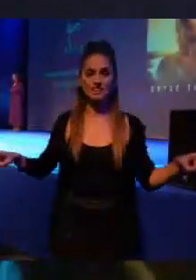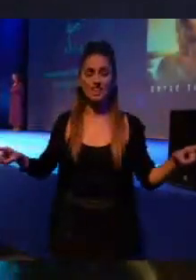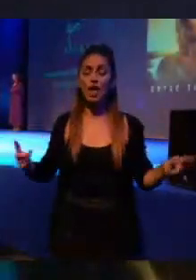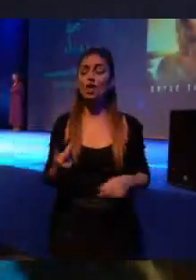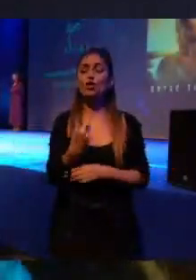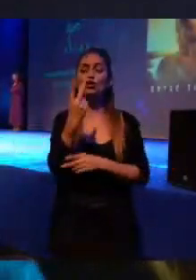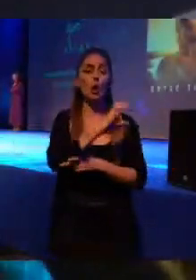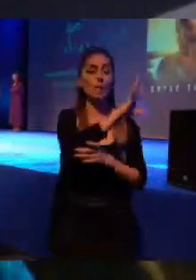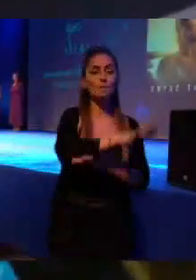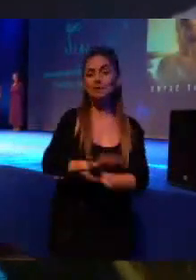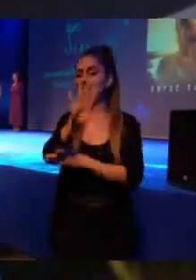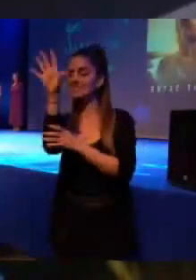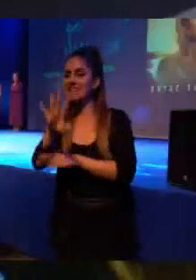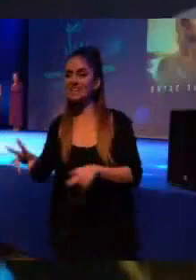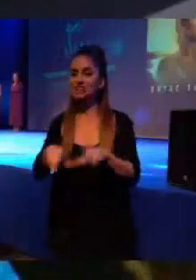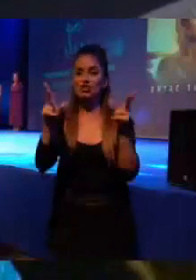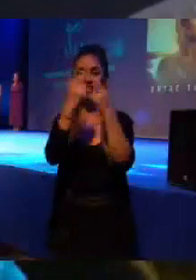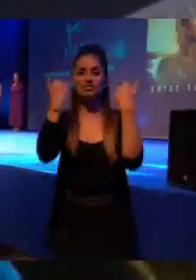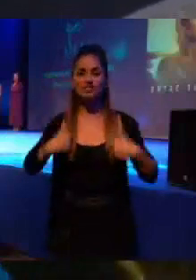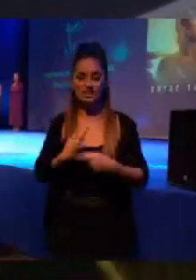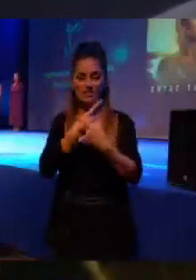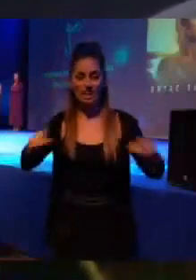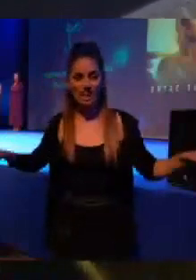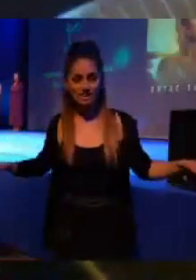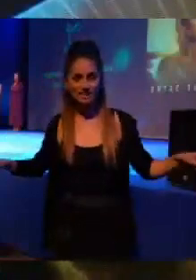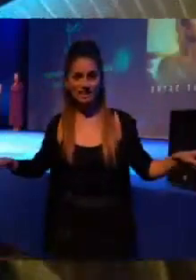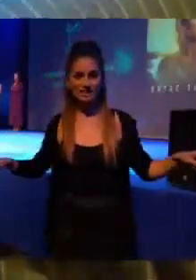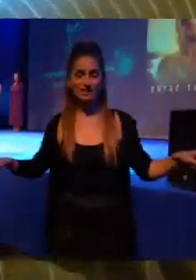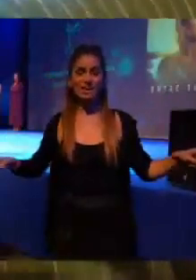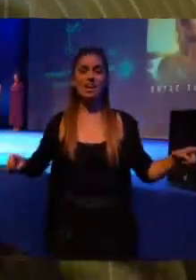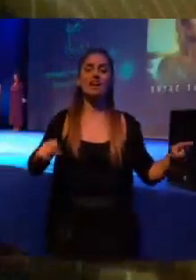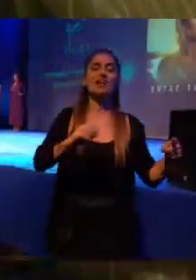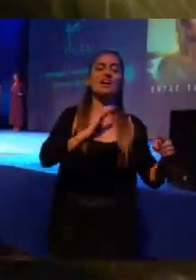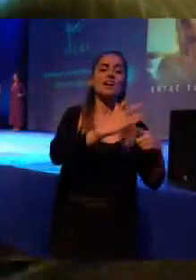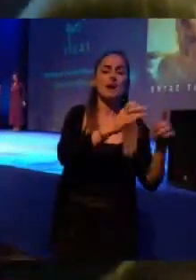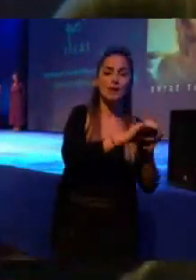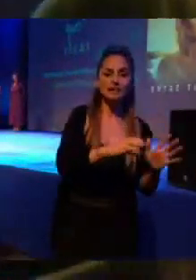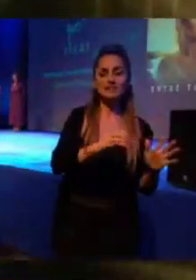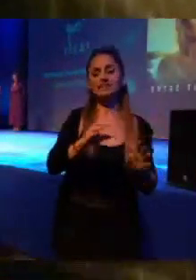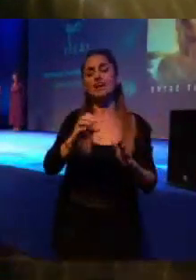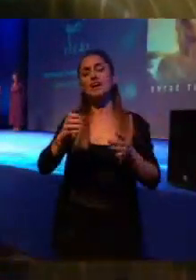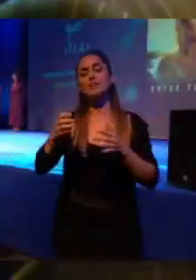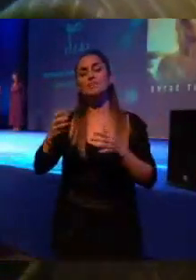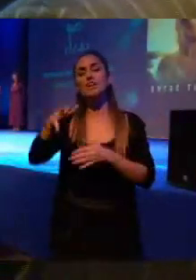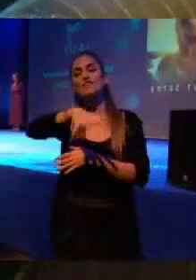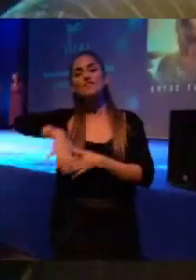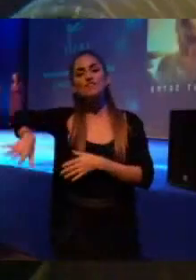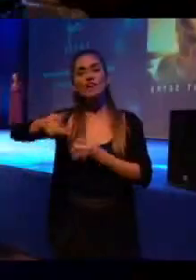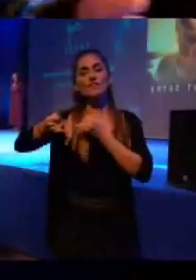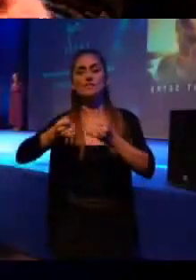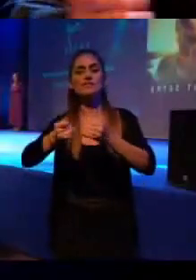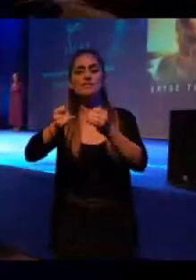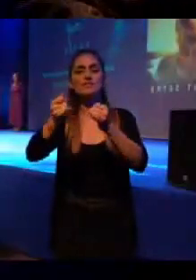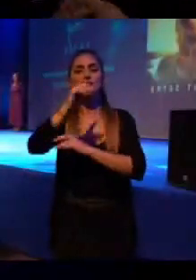paisajes sociales y físicos distintos, La Mancha, Sigüenza, Atienza, el Valle del Río Dulce, son hermosísimos,